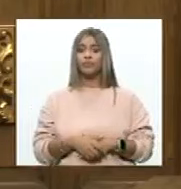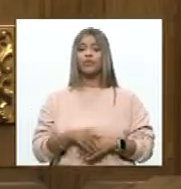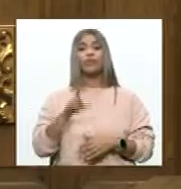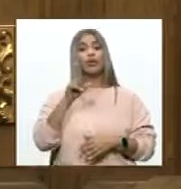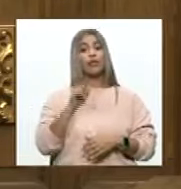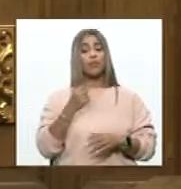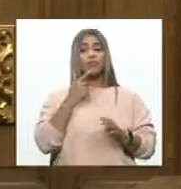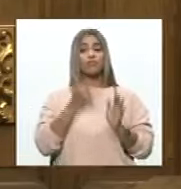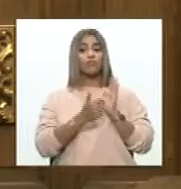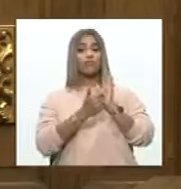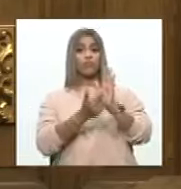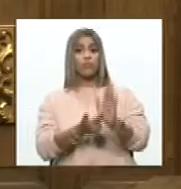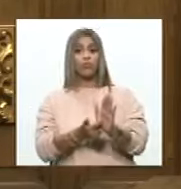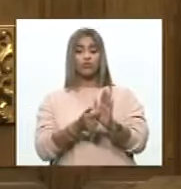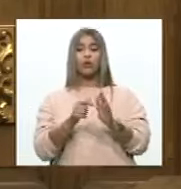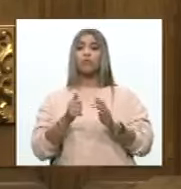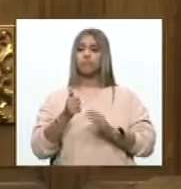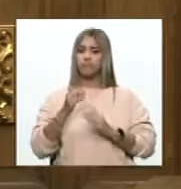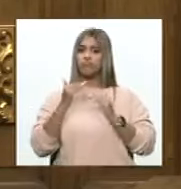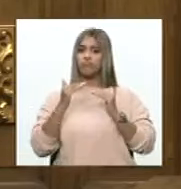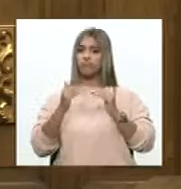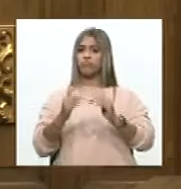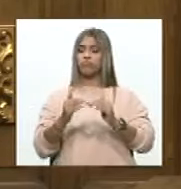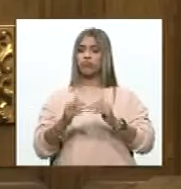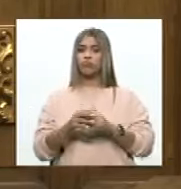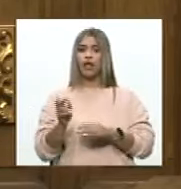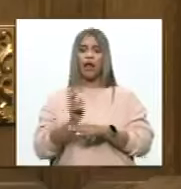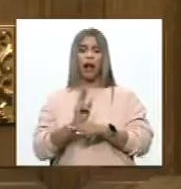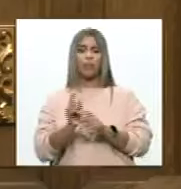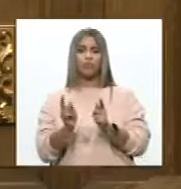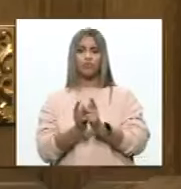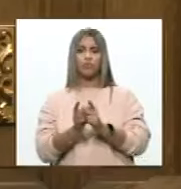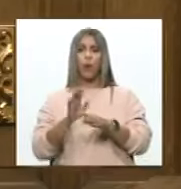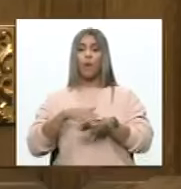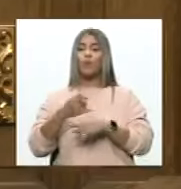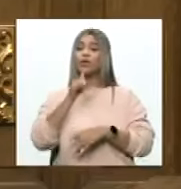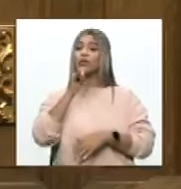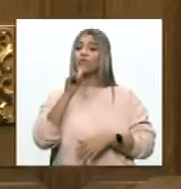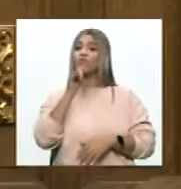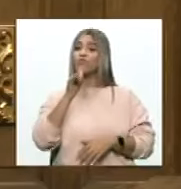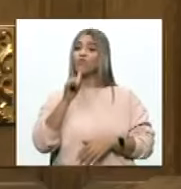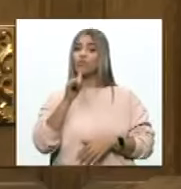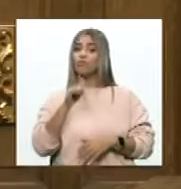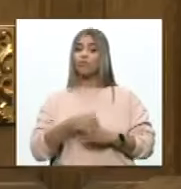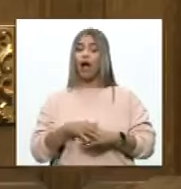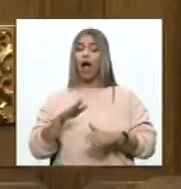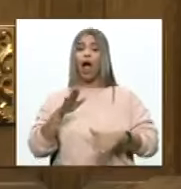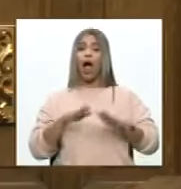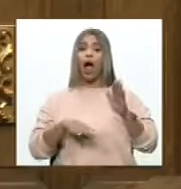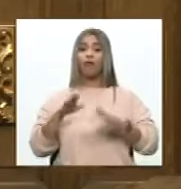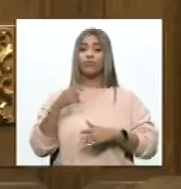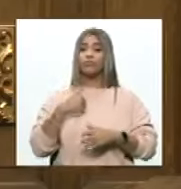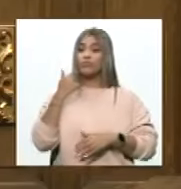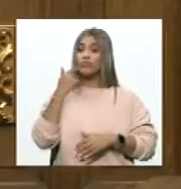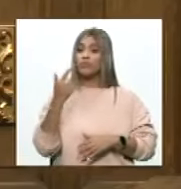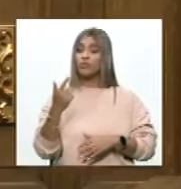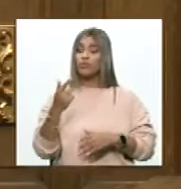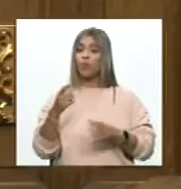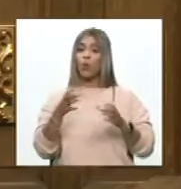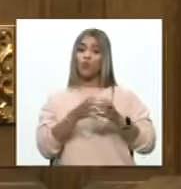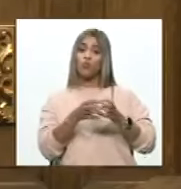demostró un comportamiento excelente, rápidamente, porque hay que informar A veces vemos que los medios de la